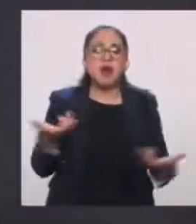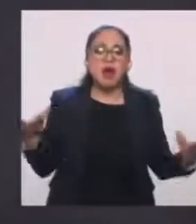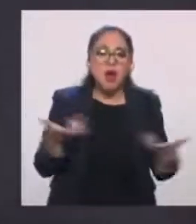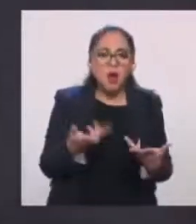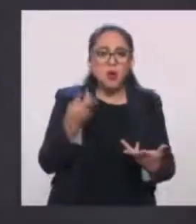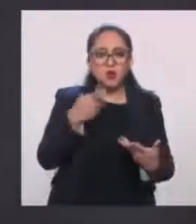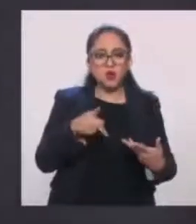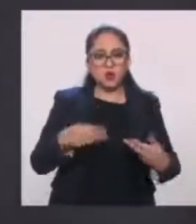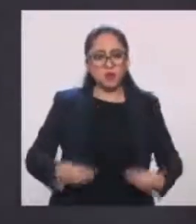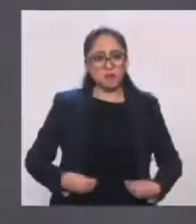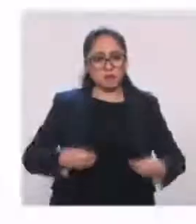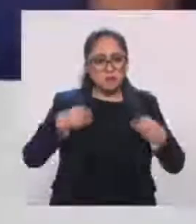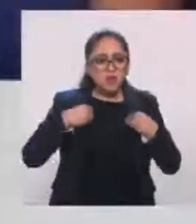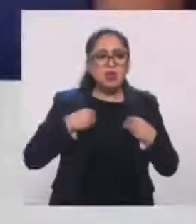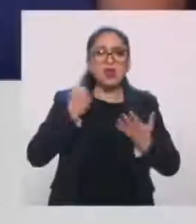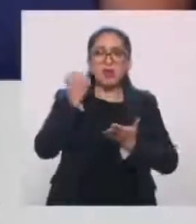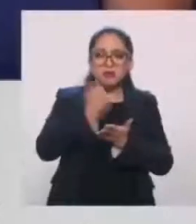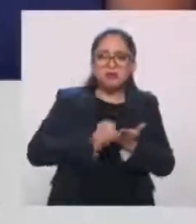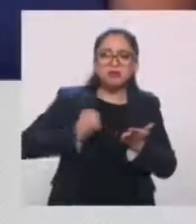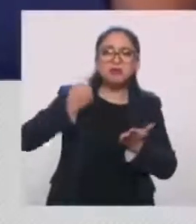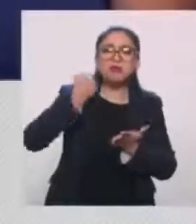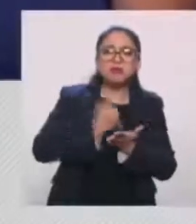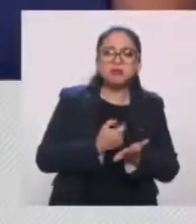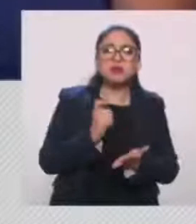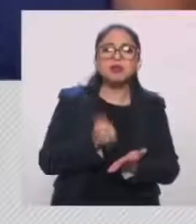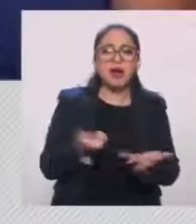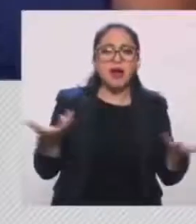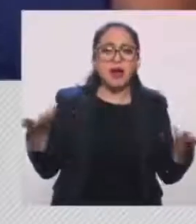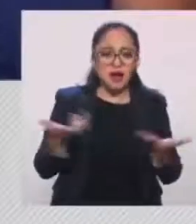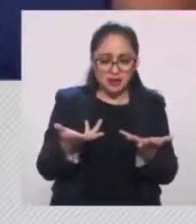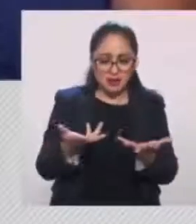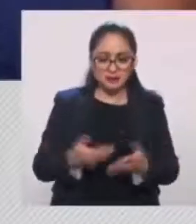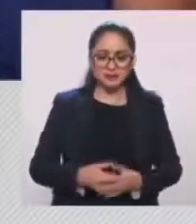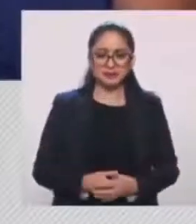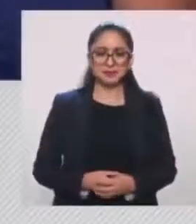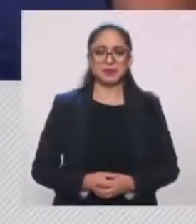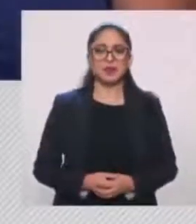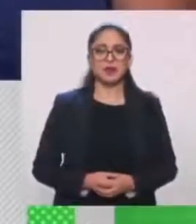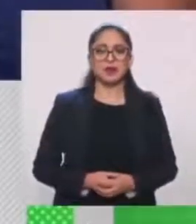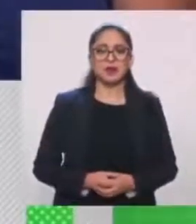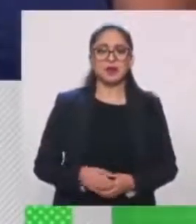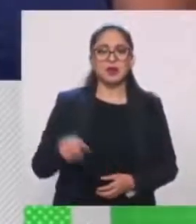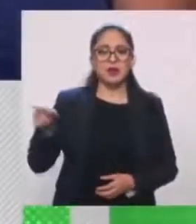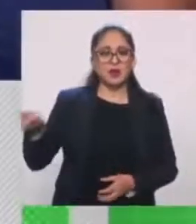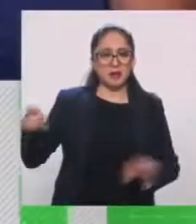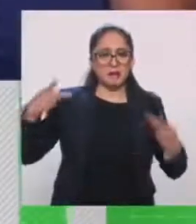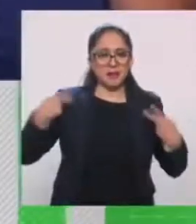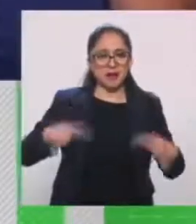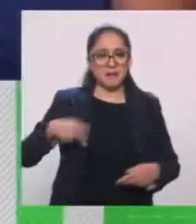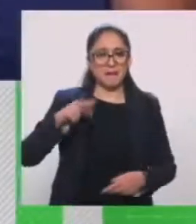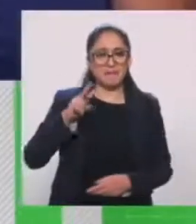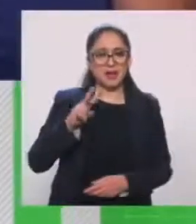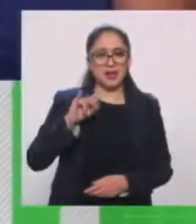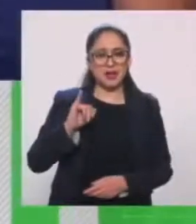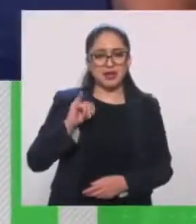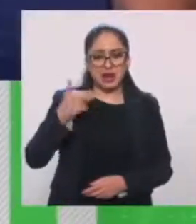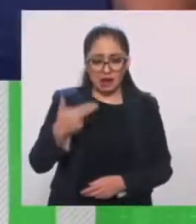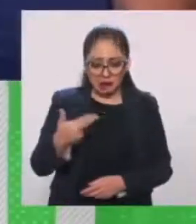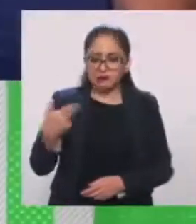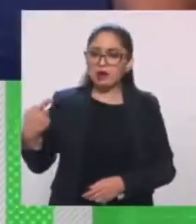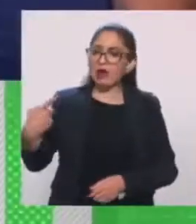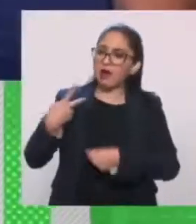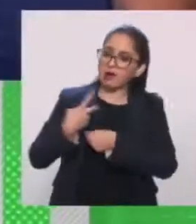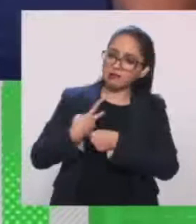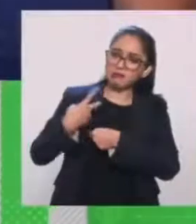labor como activista? Pues gracias a este paciente, que era igual VIH, él me invitó a Frempavi. Me dice,